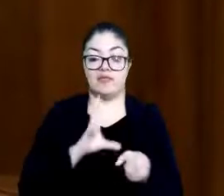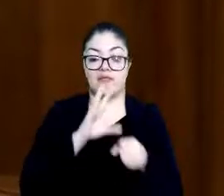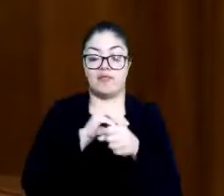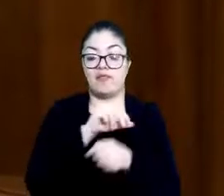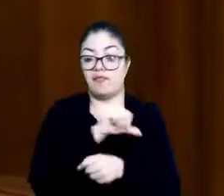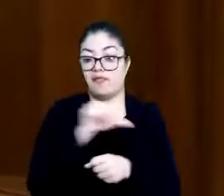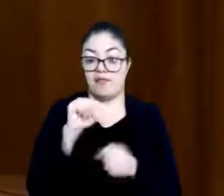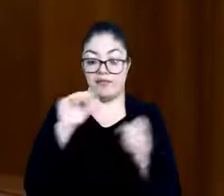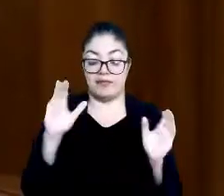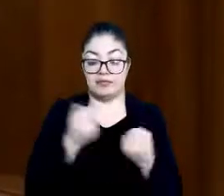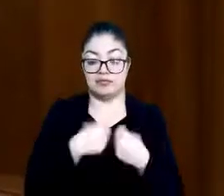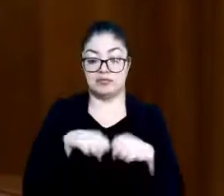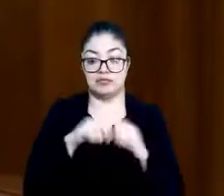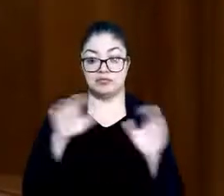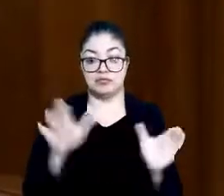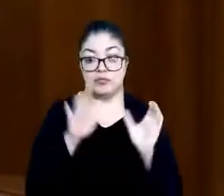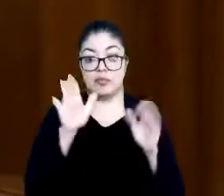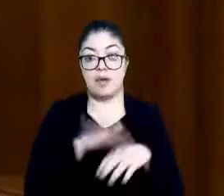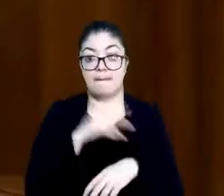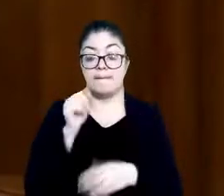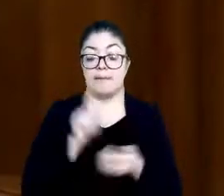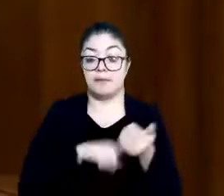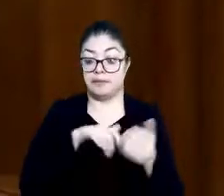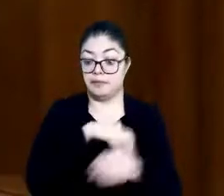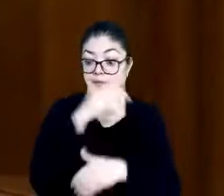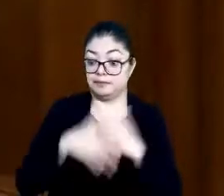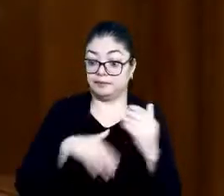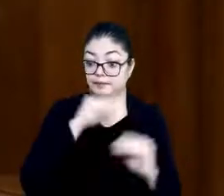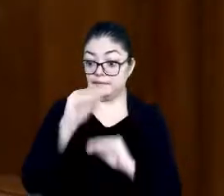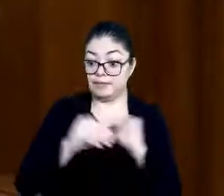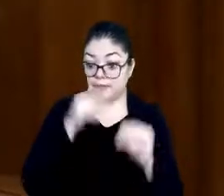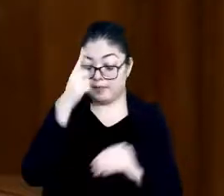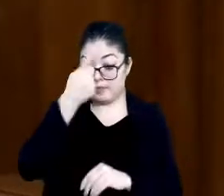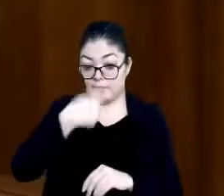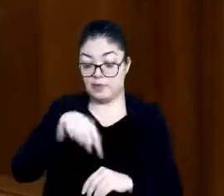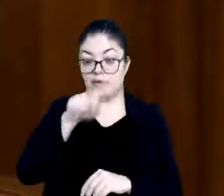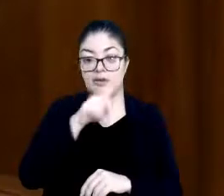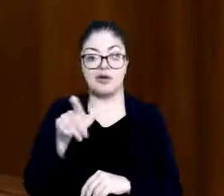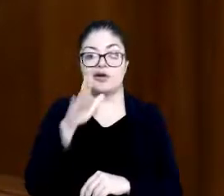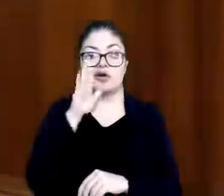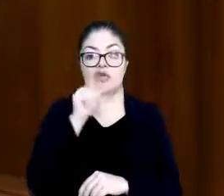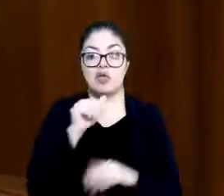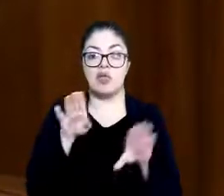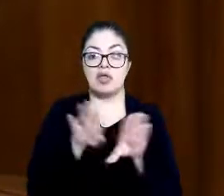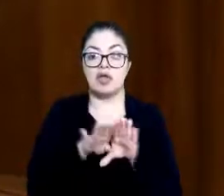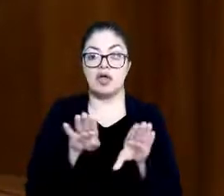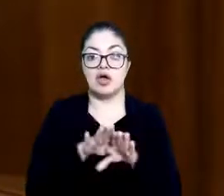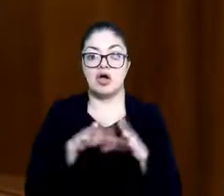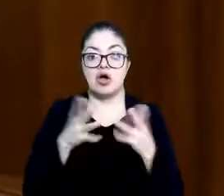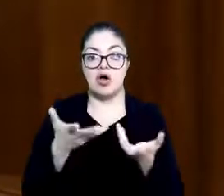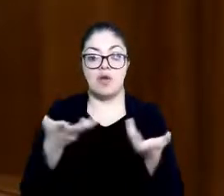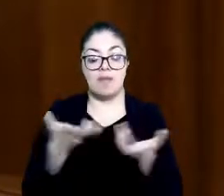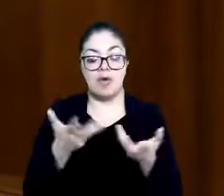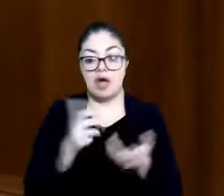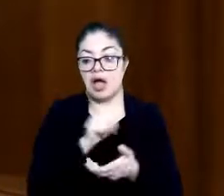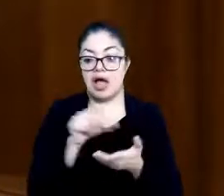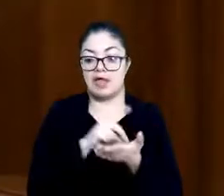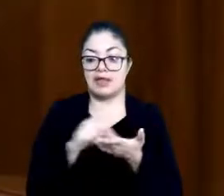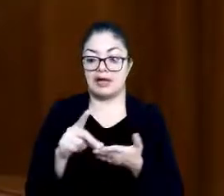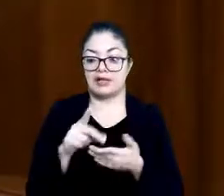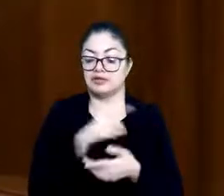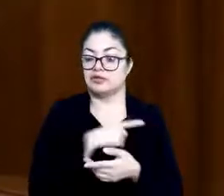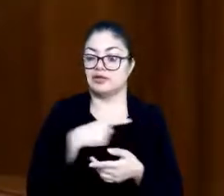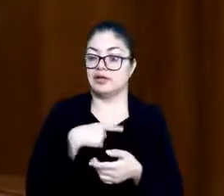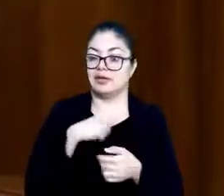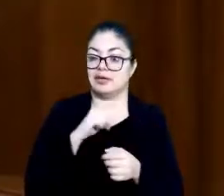sociedad, porque al concluir el plan de estudios que está diseñado para ellos, no pueden ejercer su derecho a tener